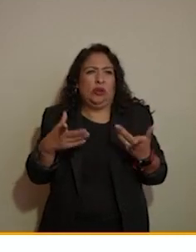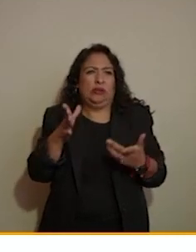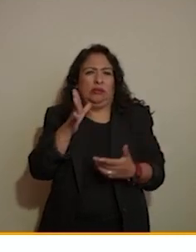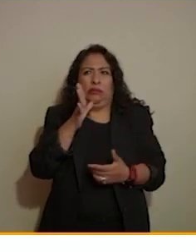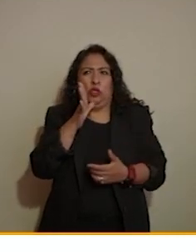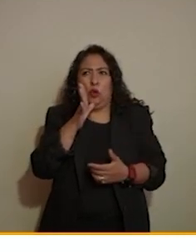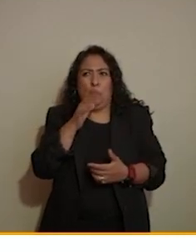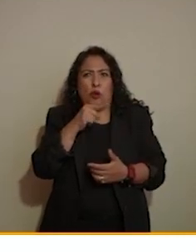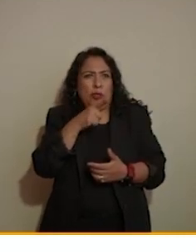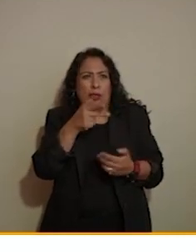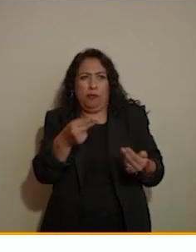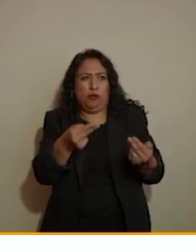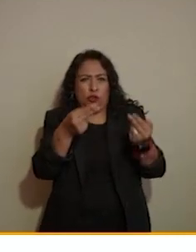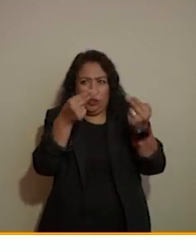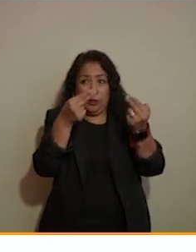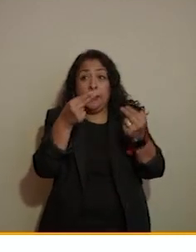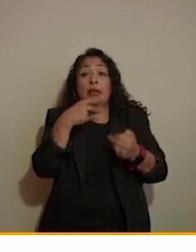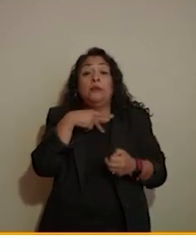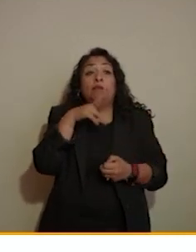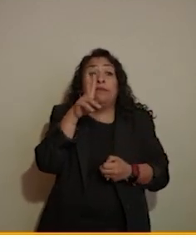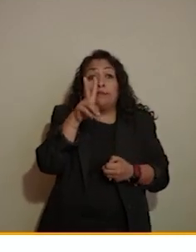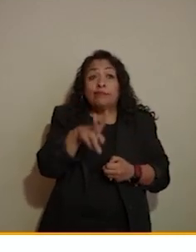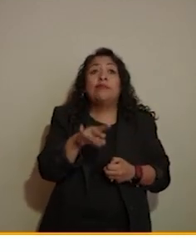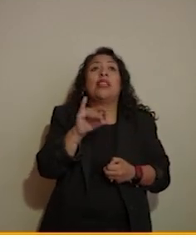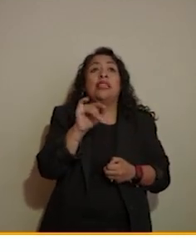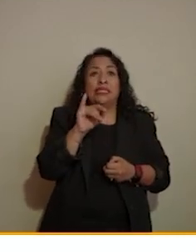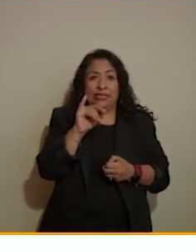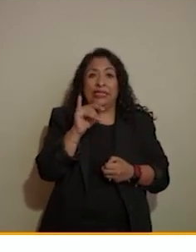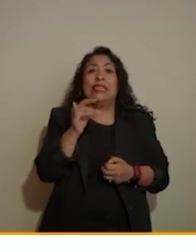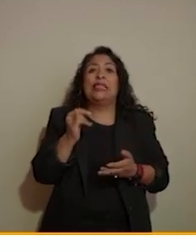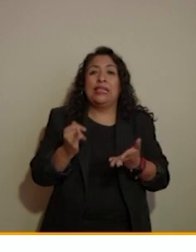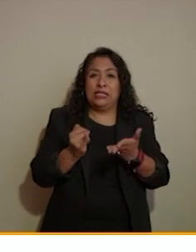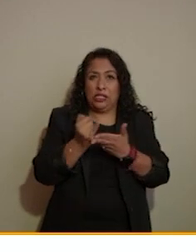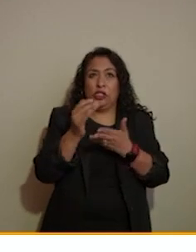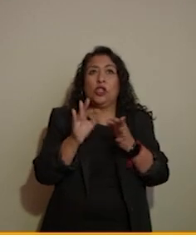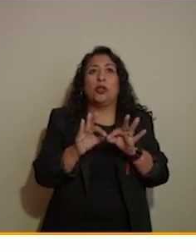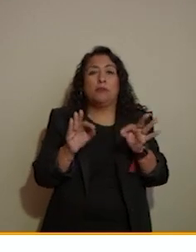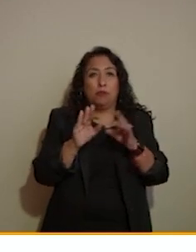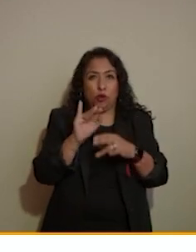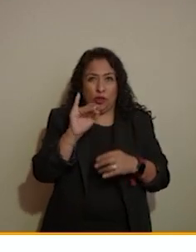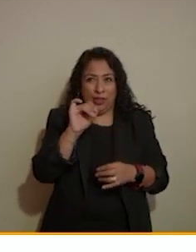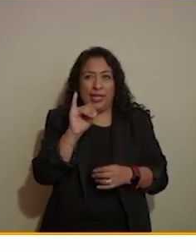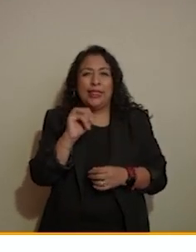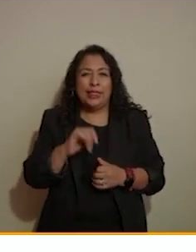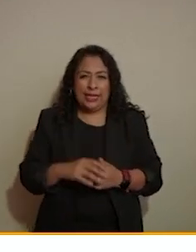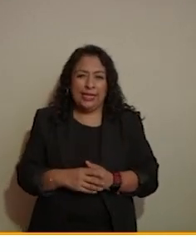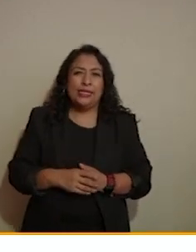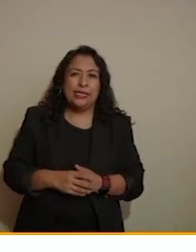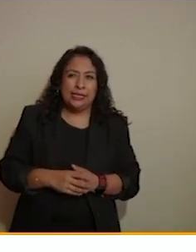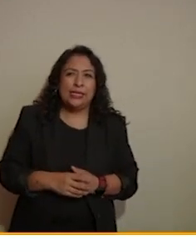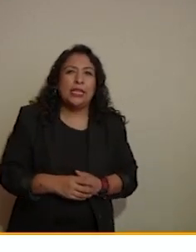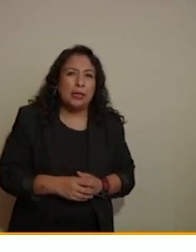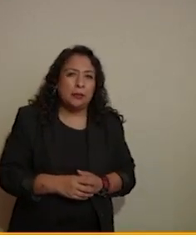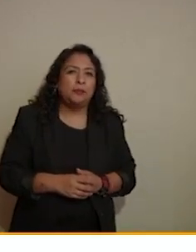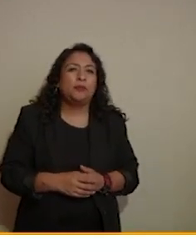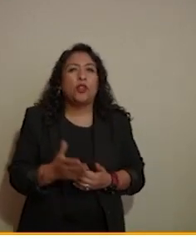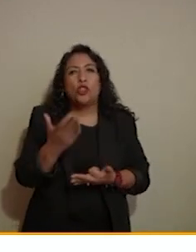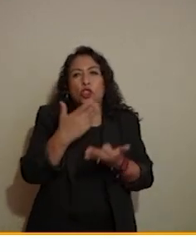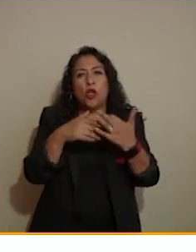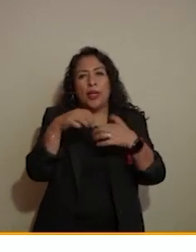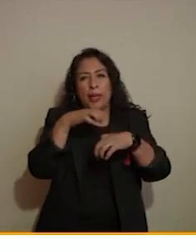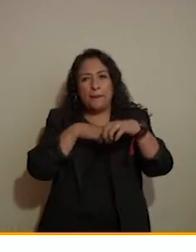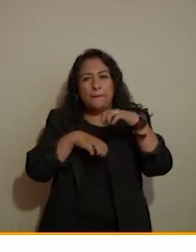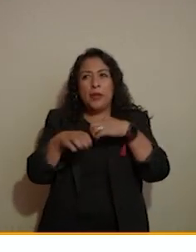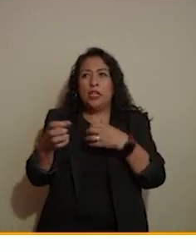llegar a este nivel, ¿no? Realmente sí es decisivo que todas sus empresas